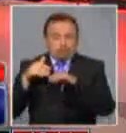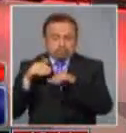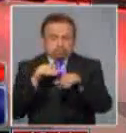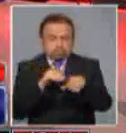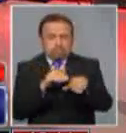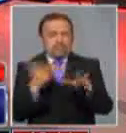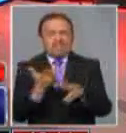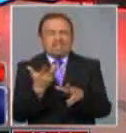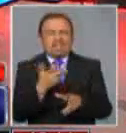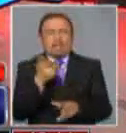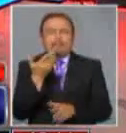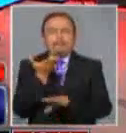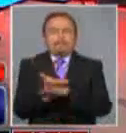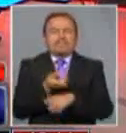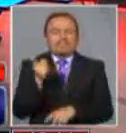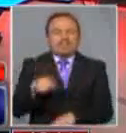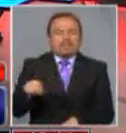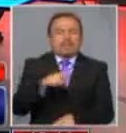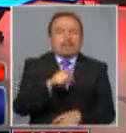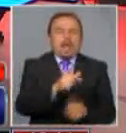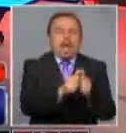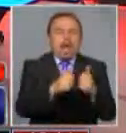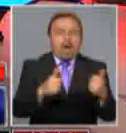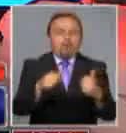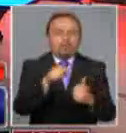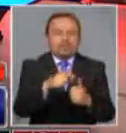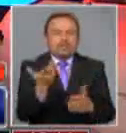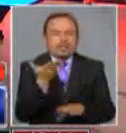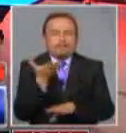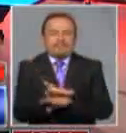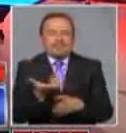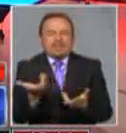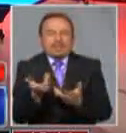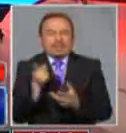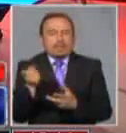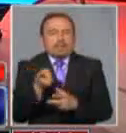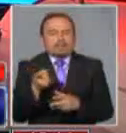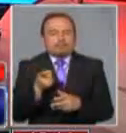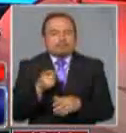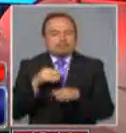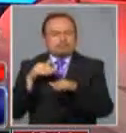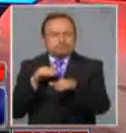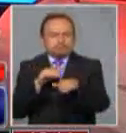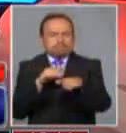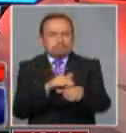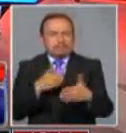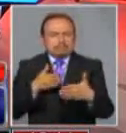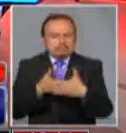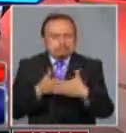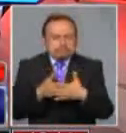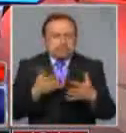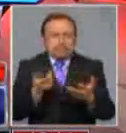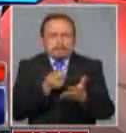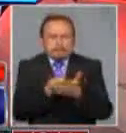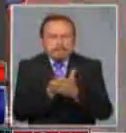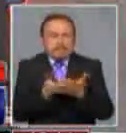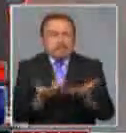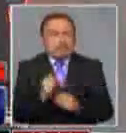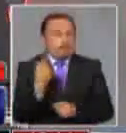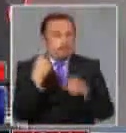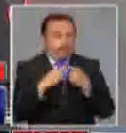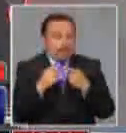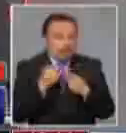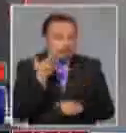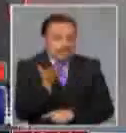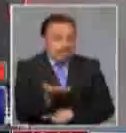qué es lo que ustedes están pidiendo a la autoridad eh que los lleva fundamentalmente a esta medida de presión del día de hoy lo primero